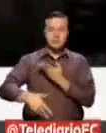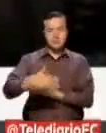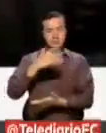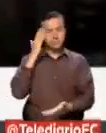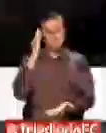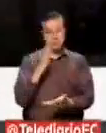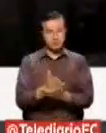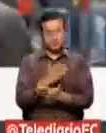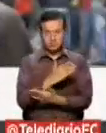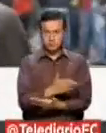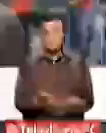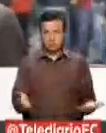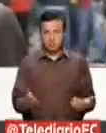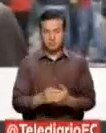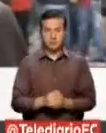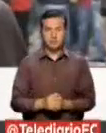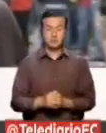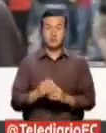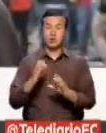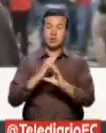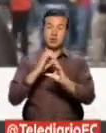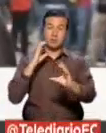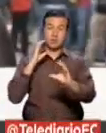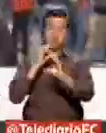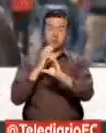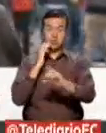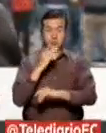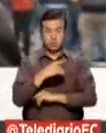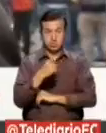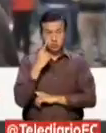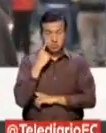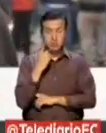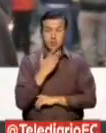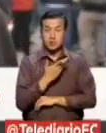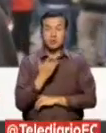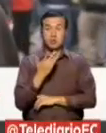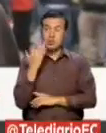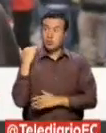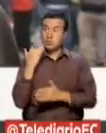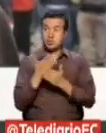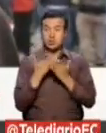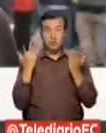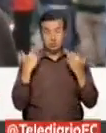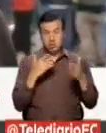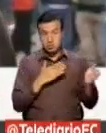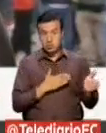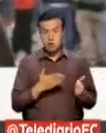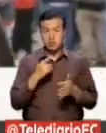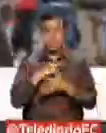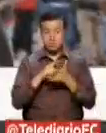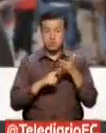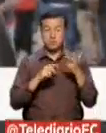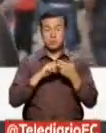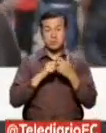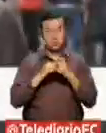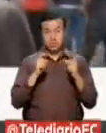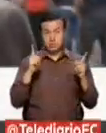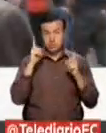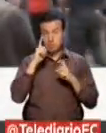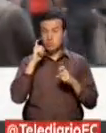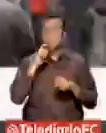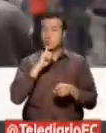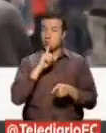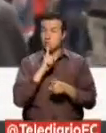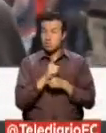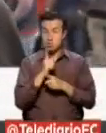la medida de hecho. El transporte pesado, en estos últimos años ha tenido varias complicaciones, ha sido duramente afectado.